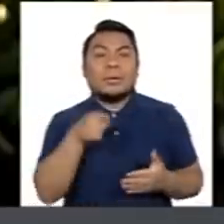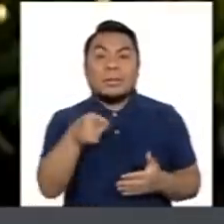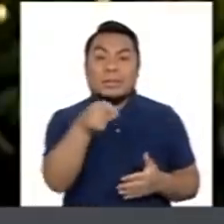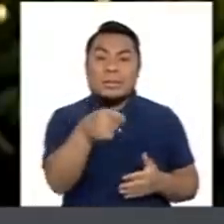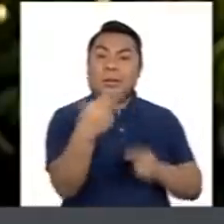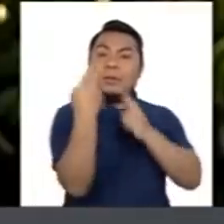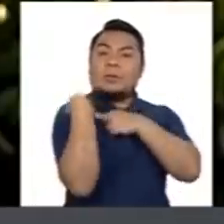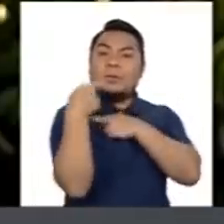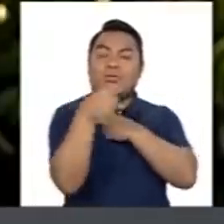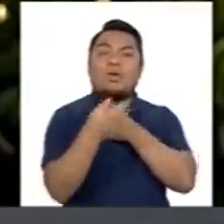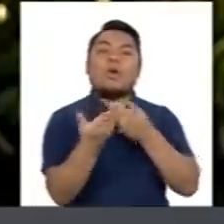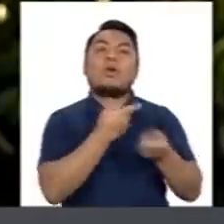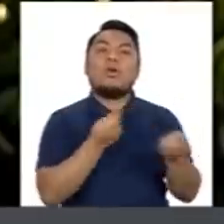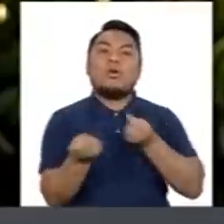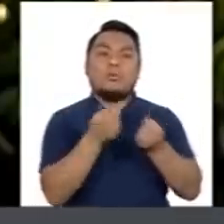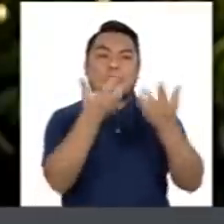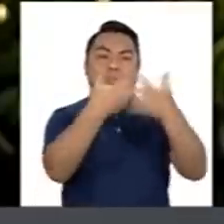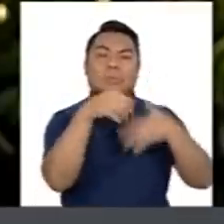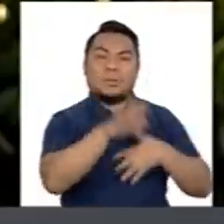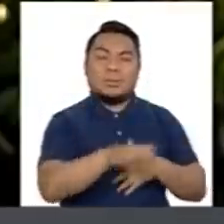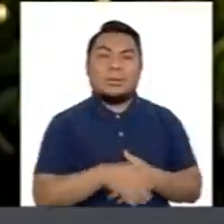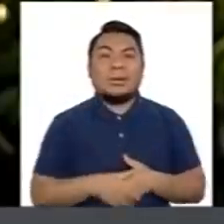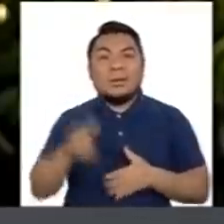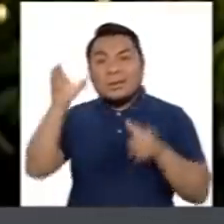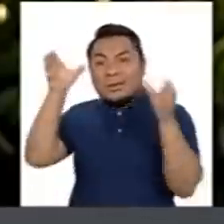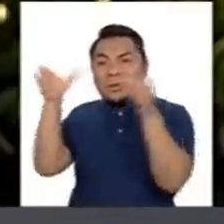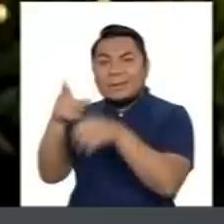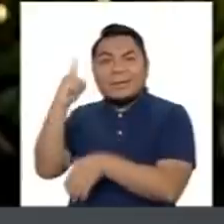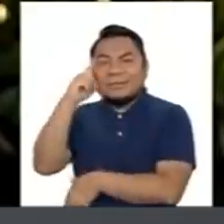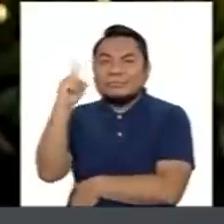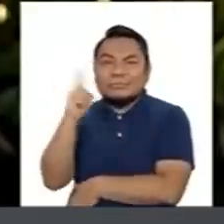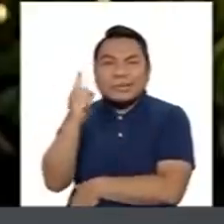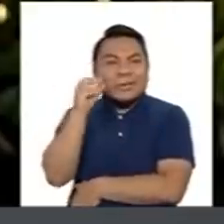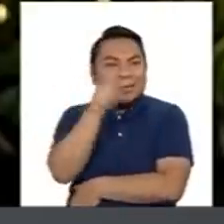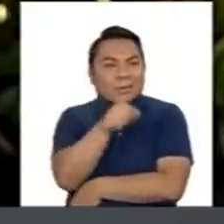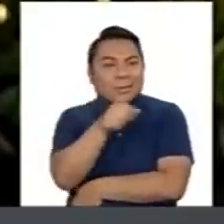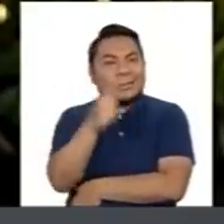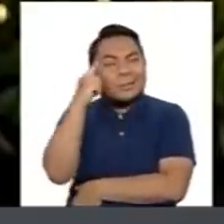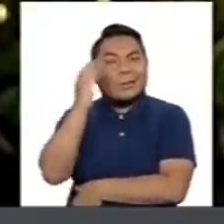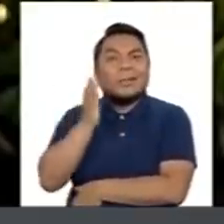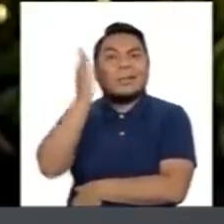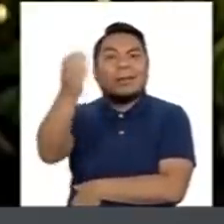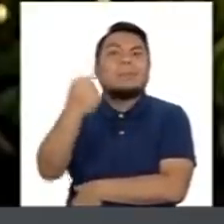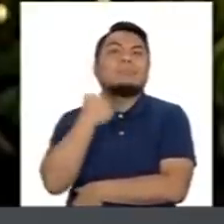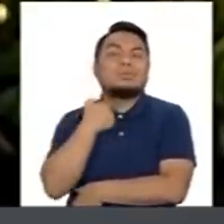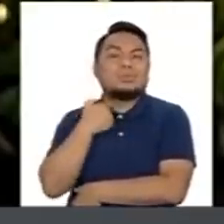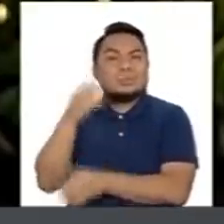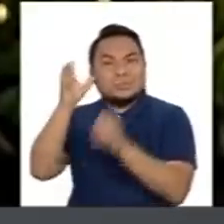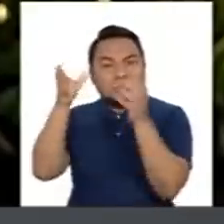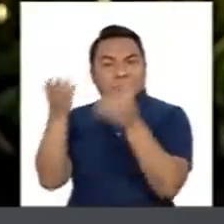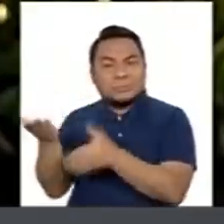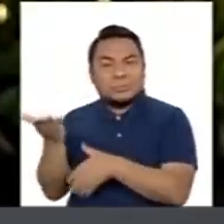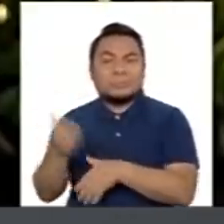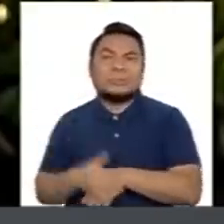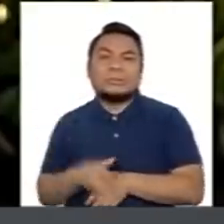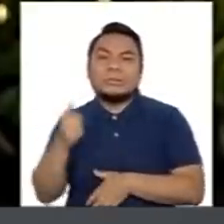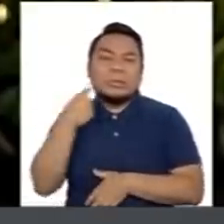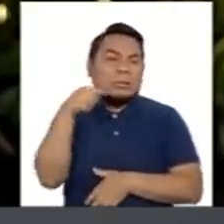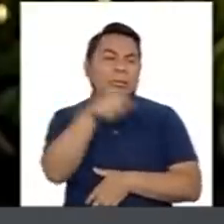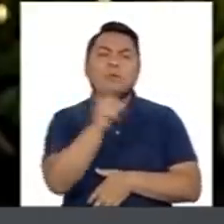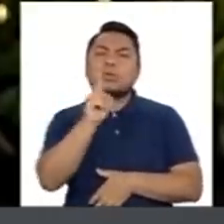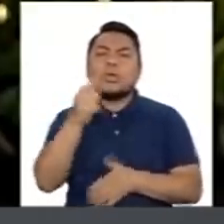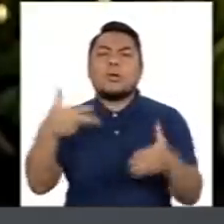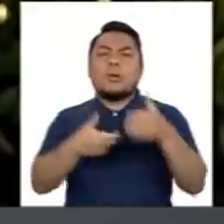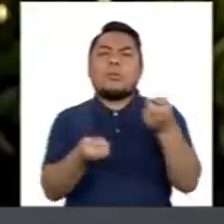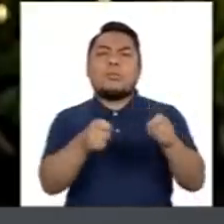del gobierno nacional. O sea, no se están midiendo las consecuencias con la mayor consideración al Congreso, se está actuando con suma